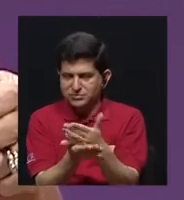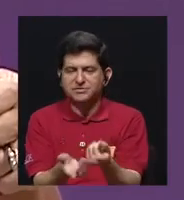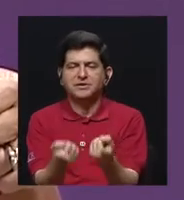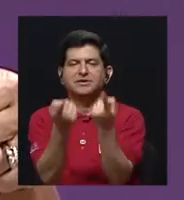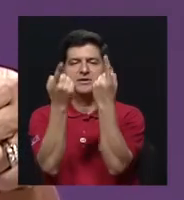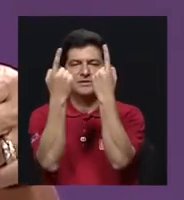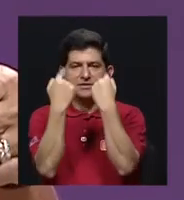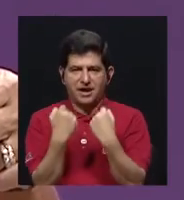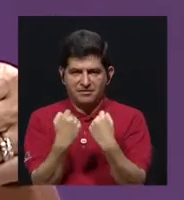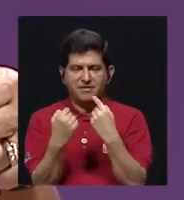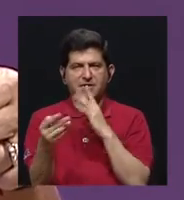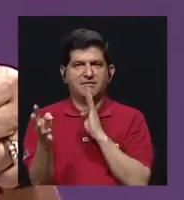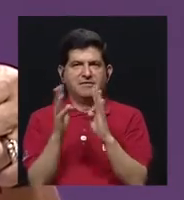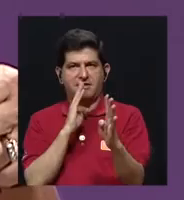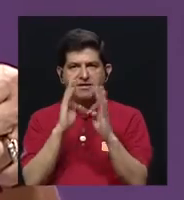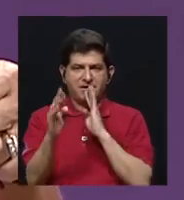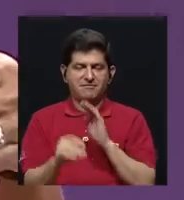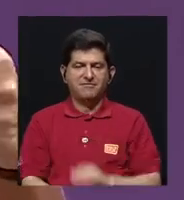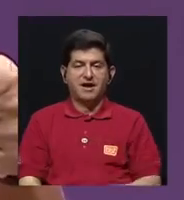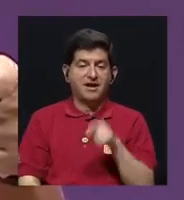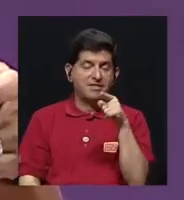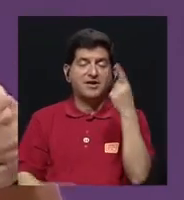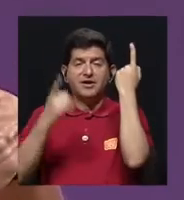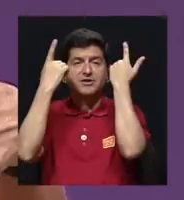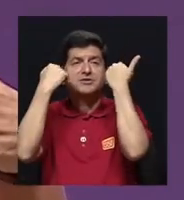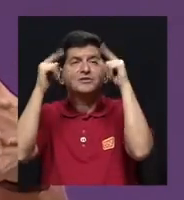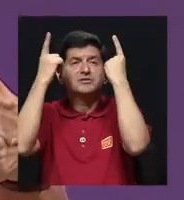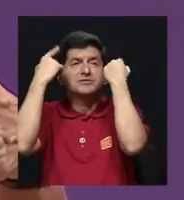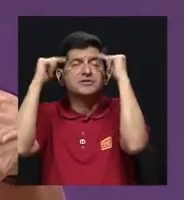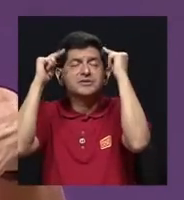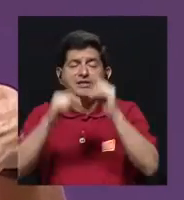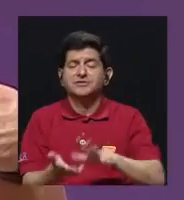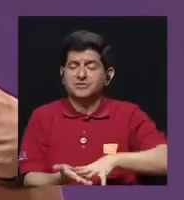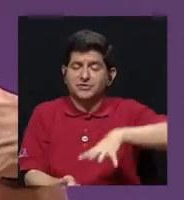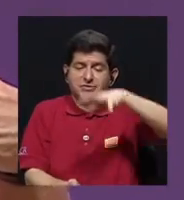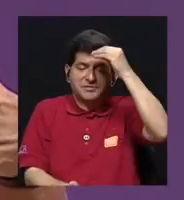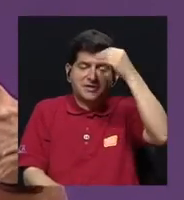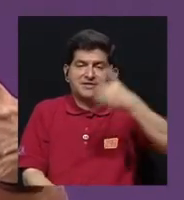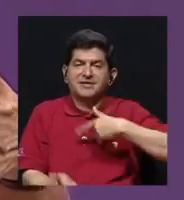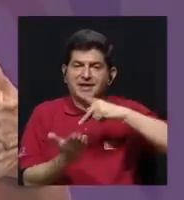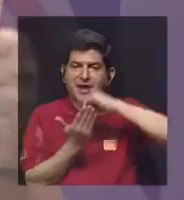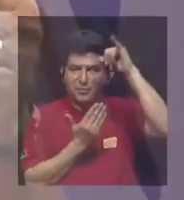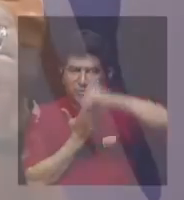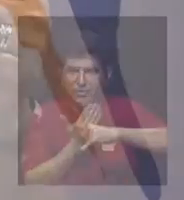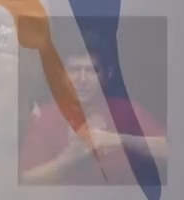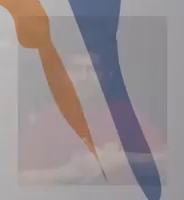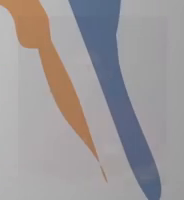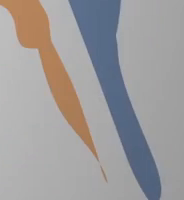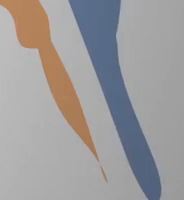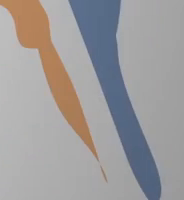cuando regresemos vamos a hablar de esos logros, aprendizajes que dejó este proyecto.